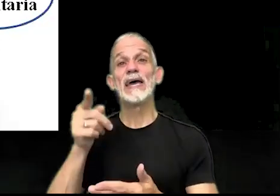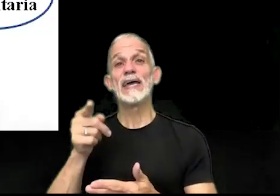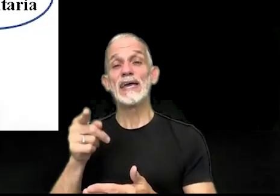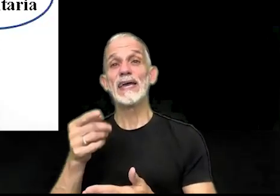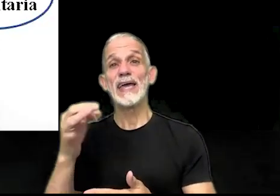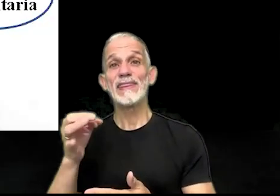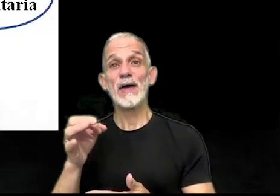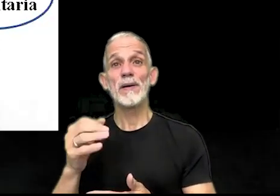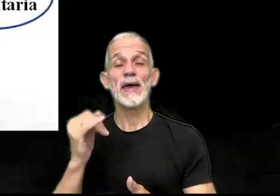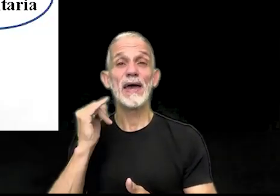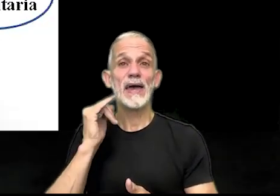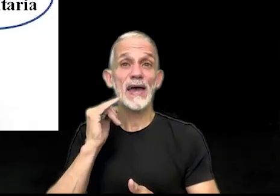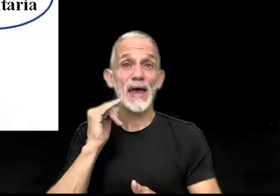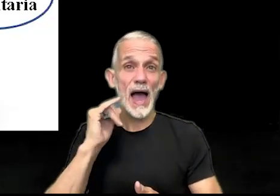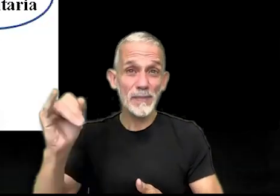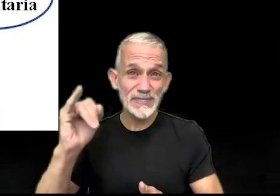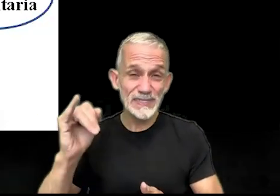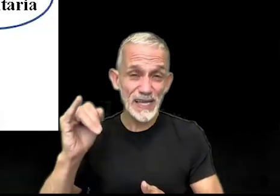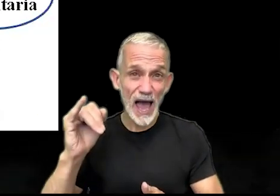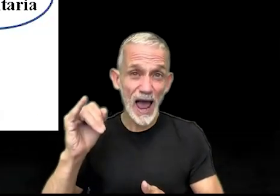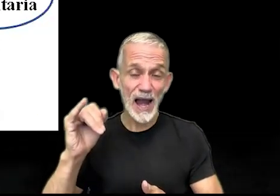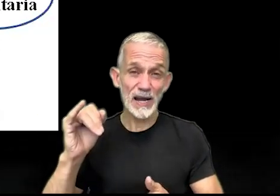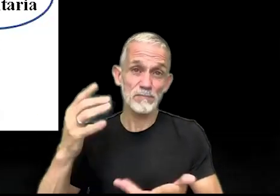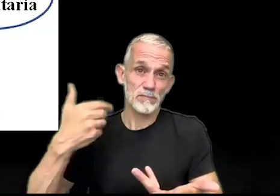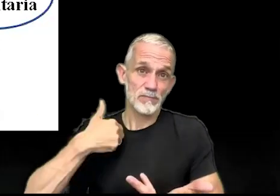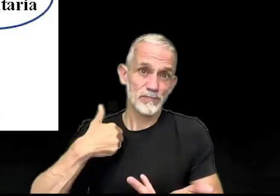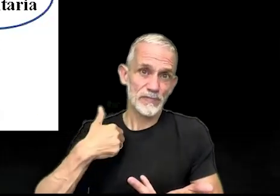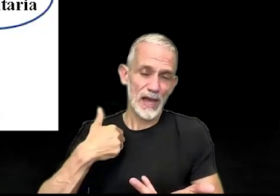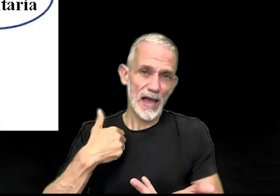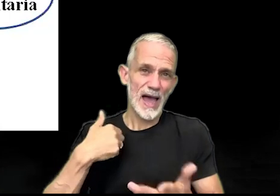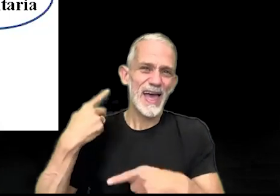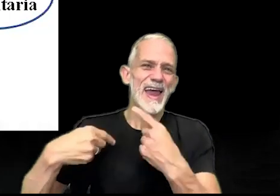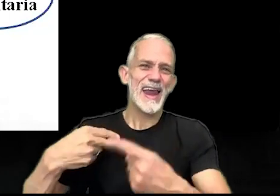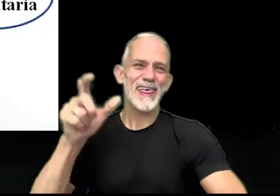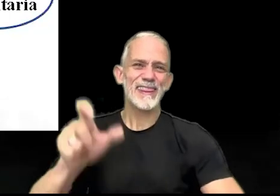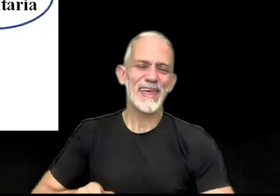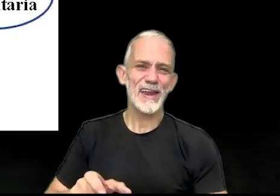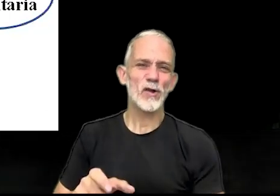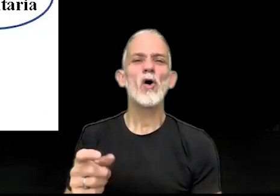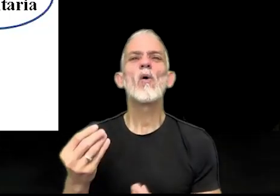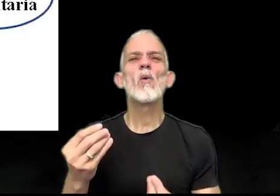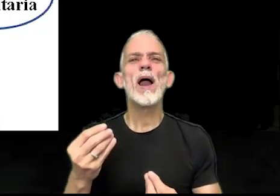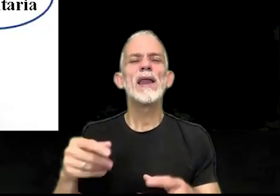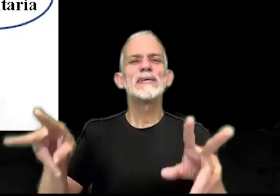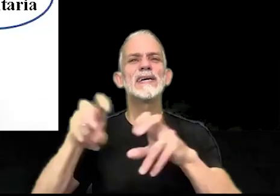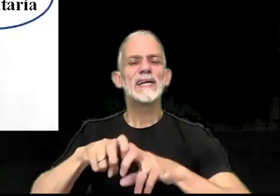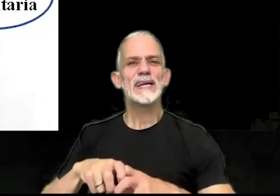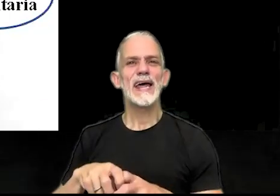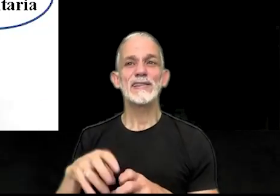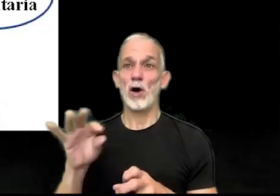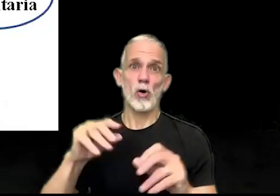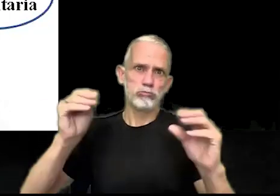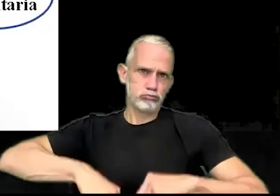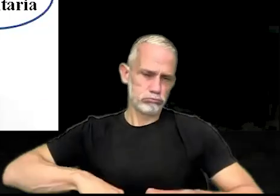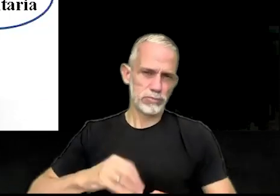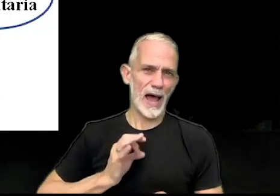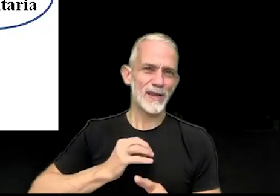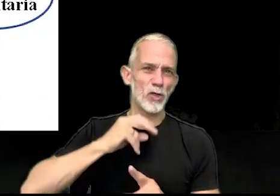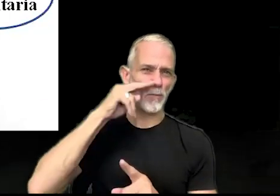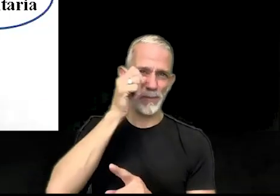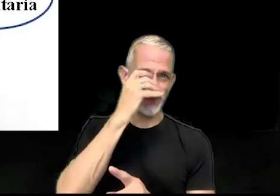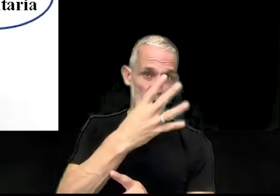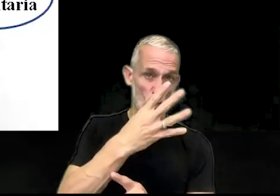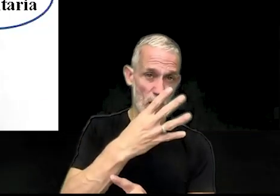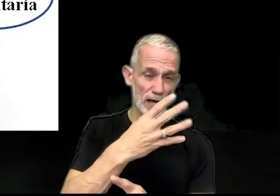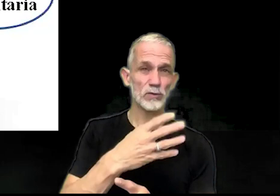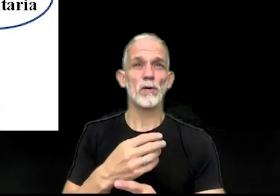va a tener que notificar, en mi caso, a cada heredero, cuál es la renta o quebranto del